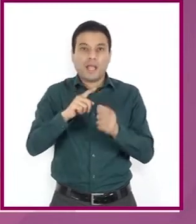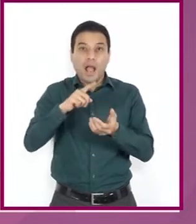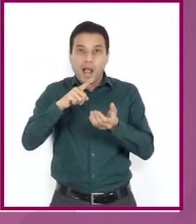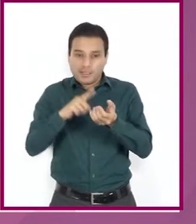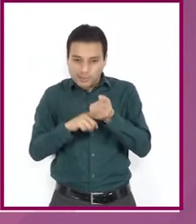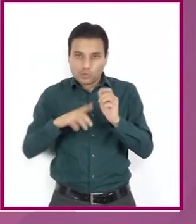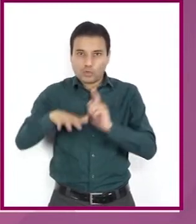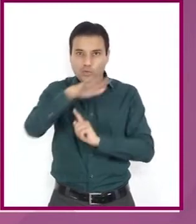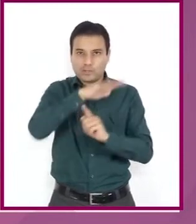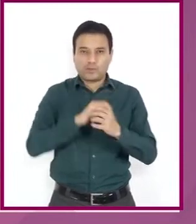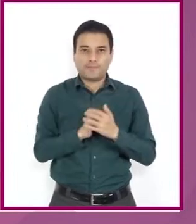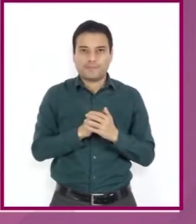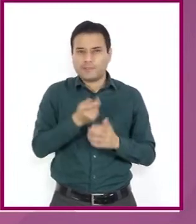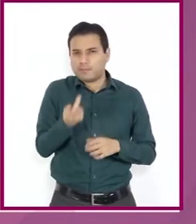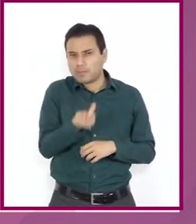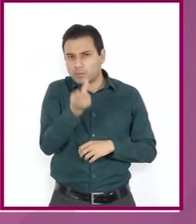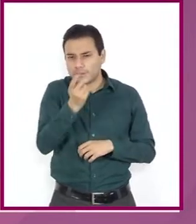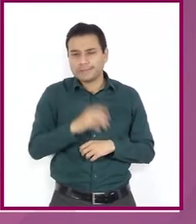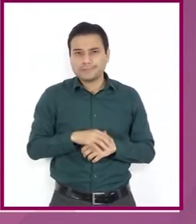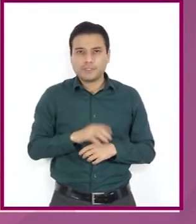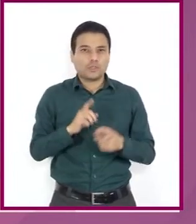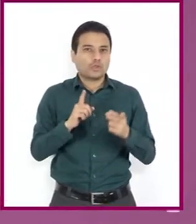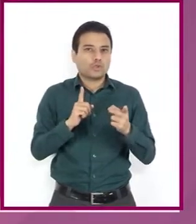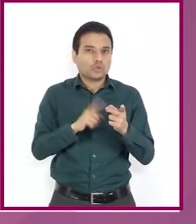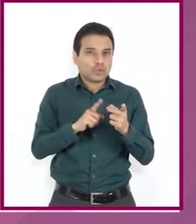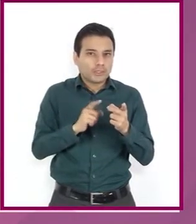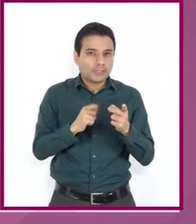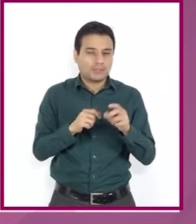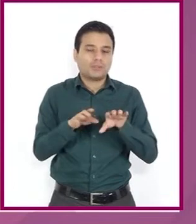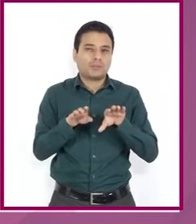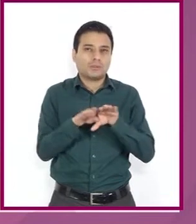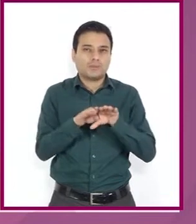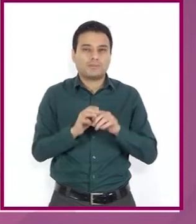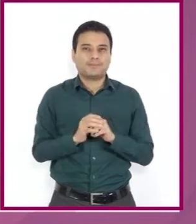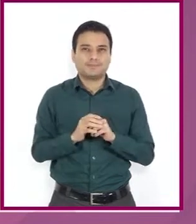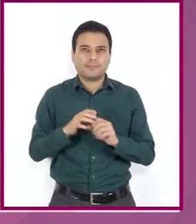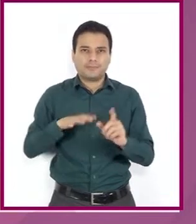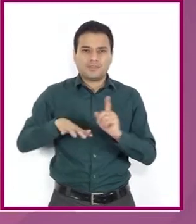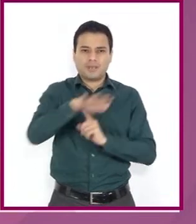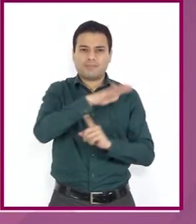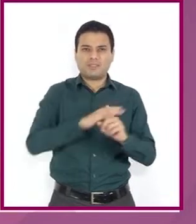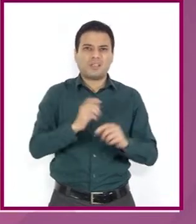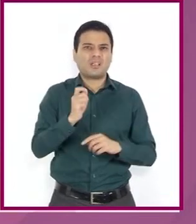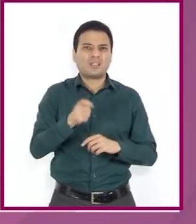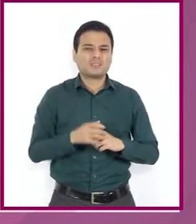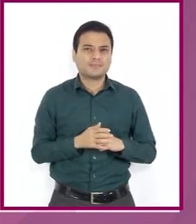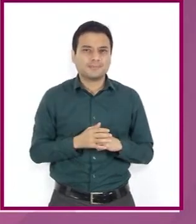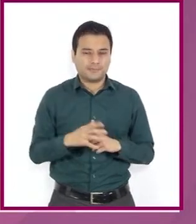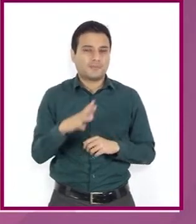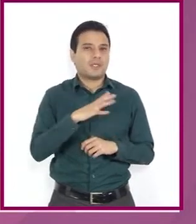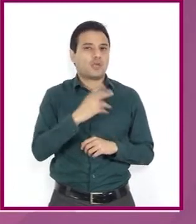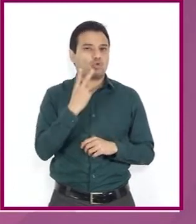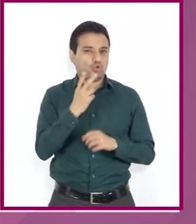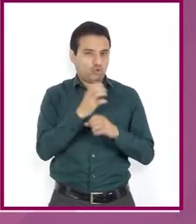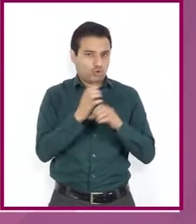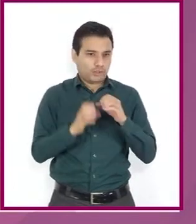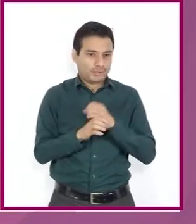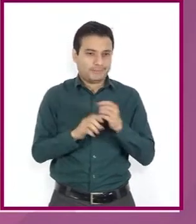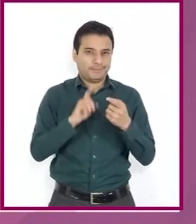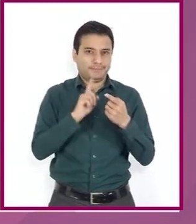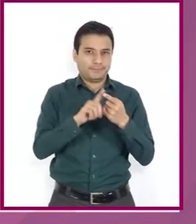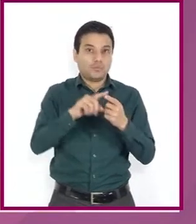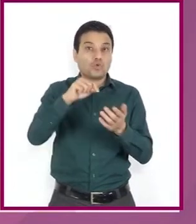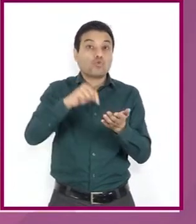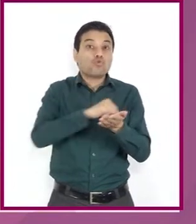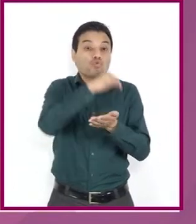las preguntas ¿dónde y cómo? El ambiente narrativo consiste en dos aspectos: el